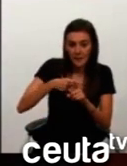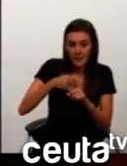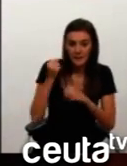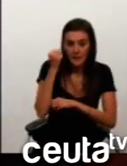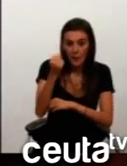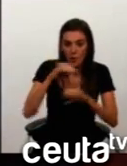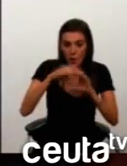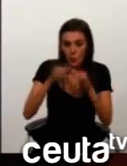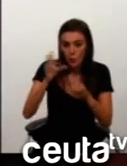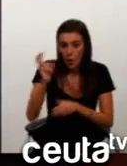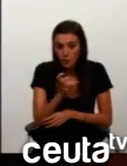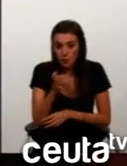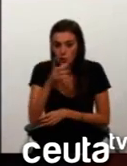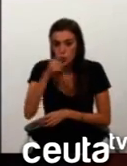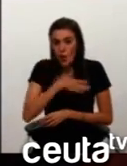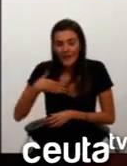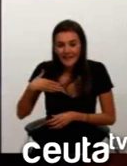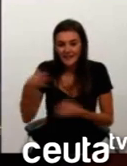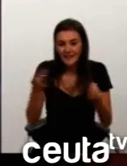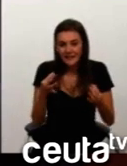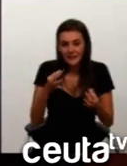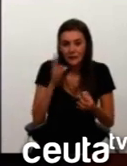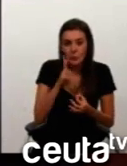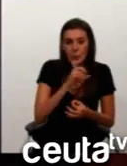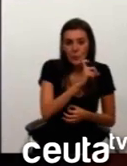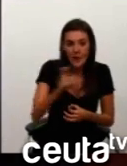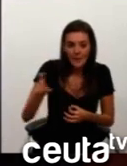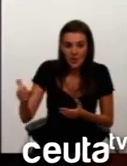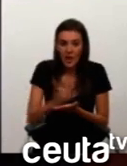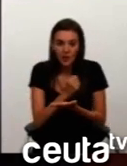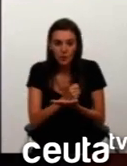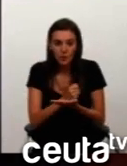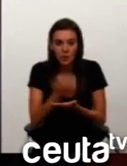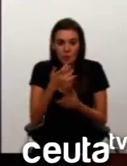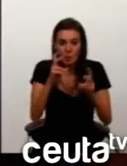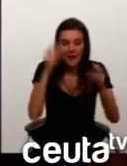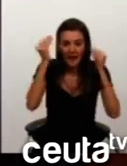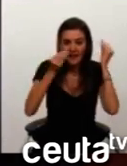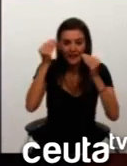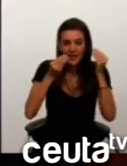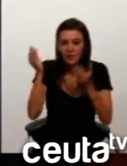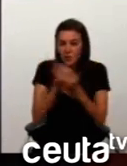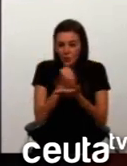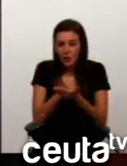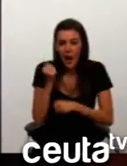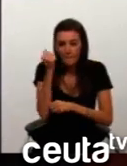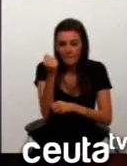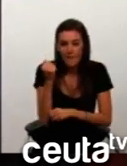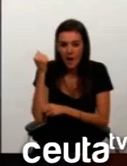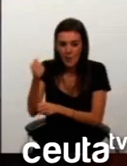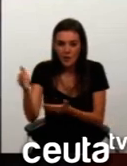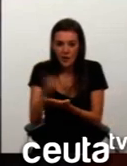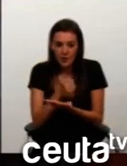apoyen otros grupos, yo quisiera pues hacerles un llamamiento a una pequeña reflexión y a no apoyar lo que se